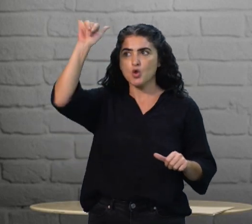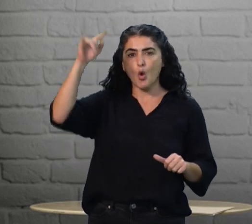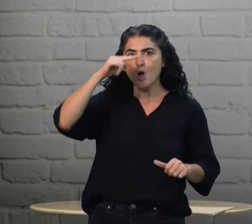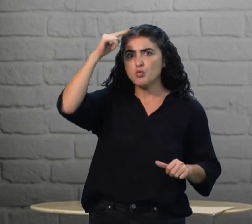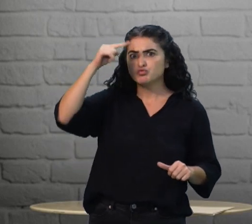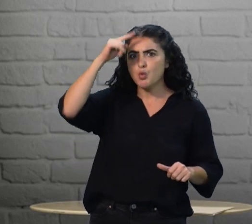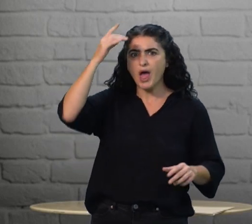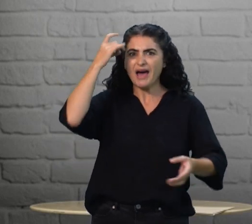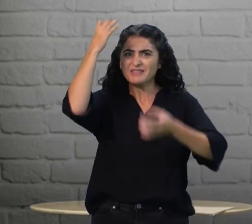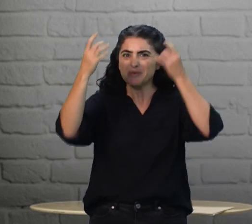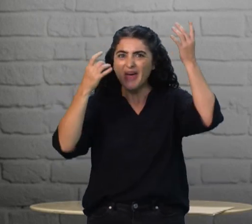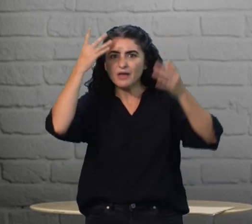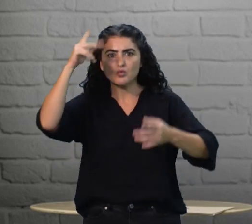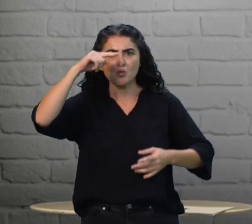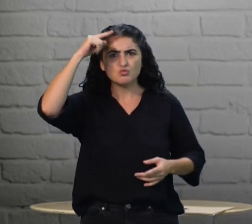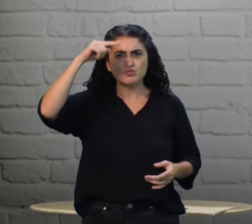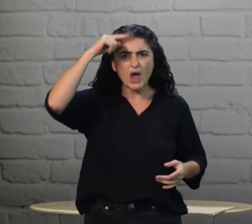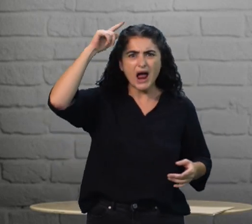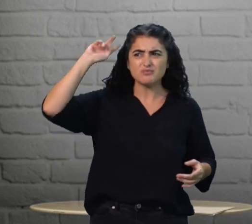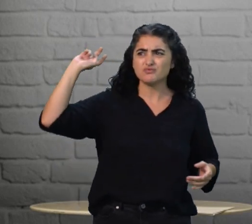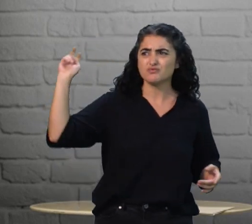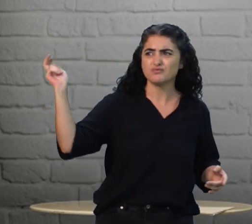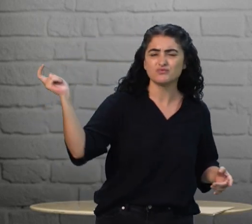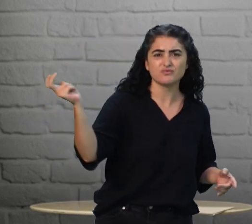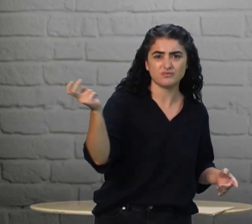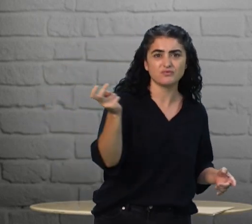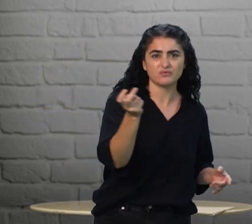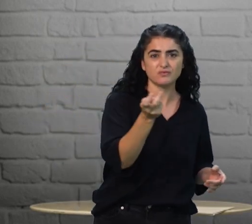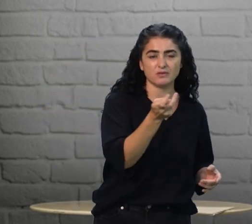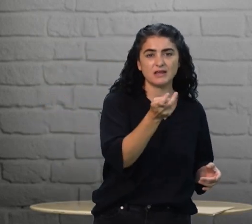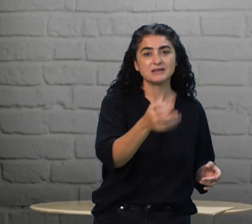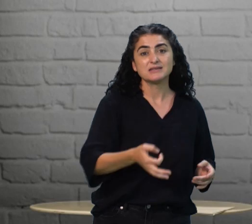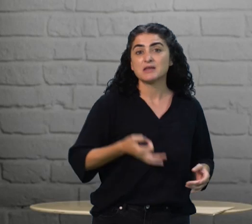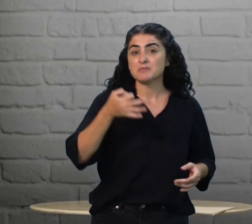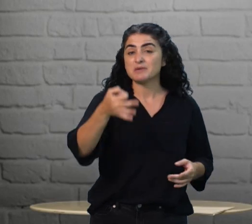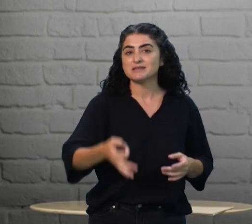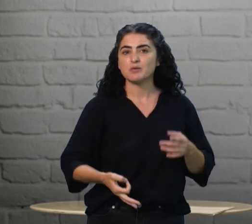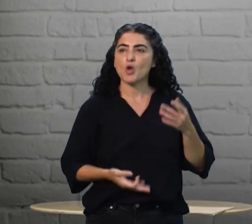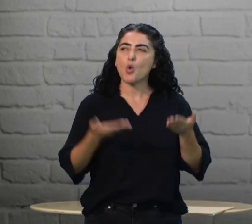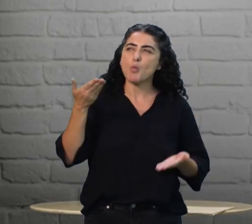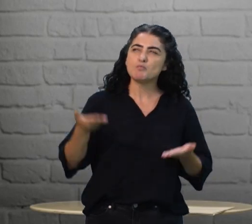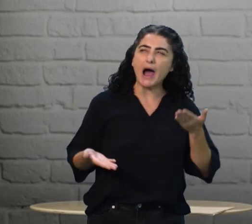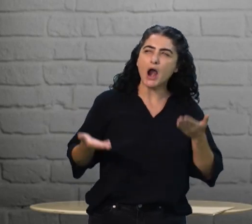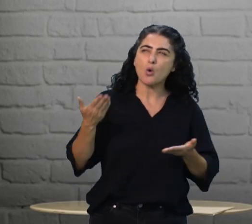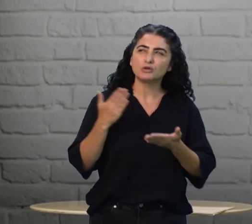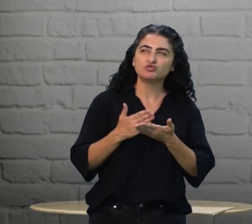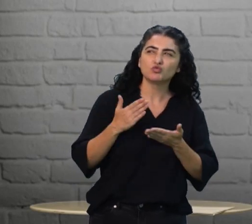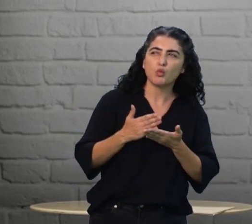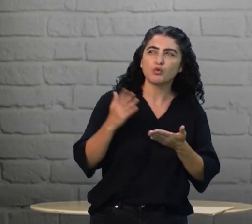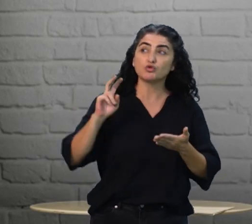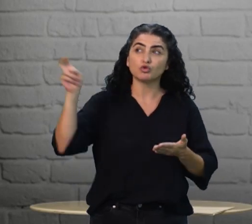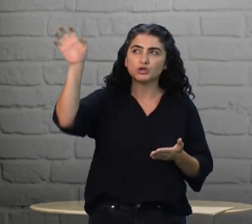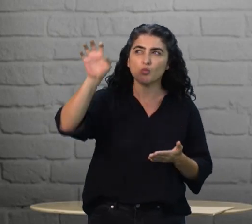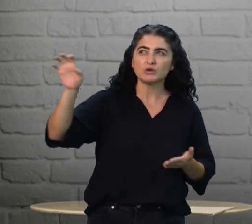actividades culturales de distintas índoles siempre en la comparativa en los estudios que salen siempre hay una